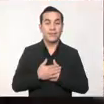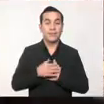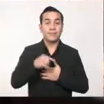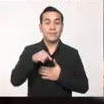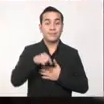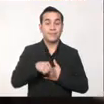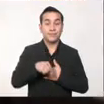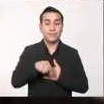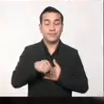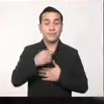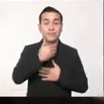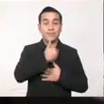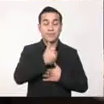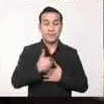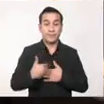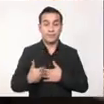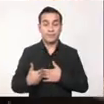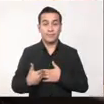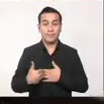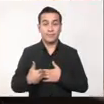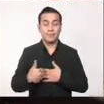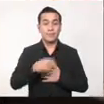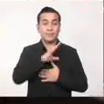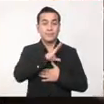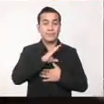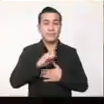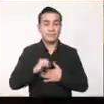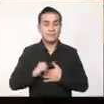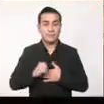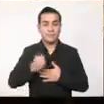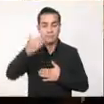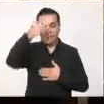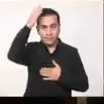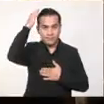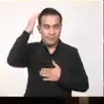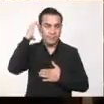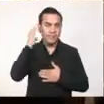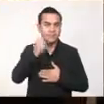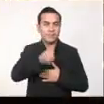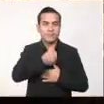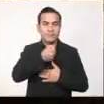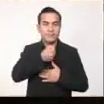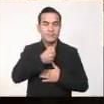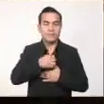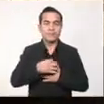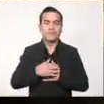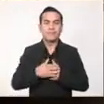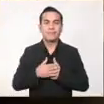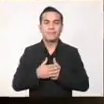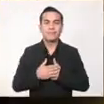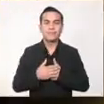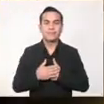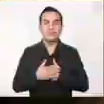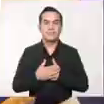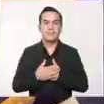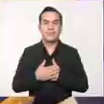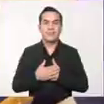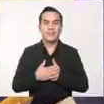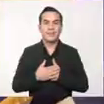Con ustedes, el mensaje del señor presidente de la República de El Salvador, Nayib Bukele.